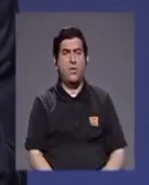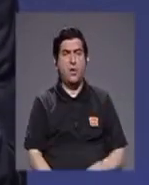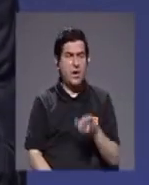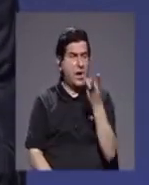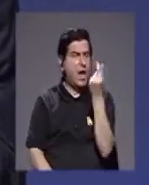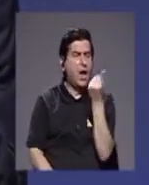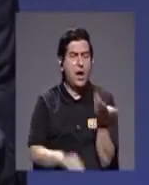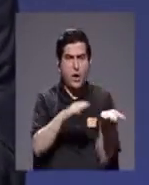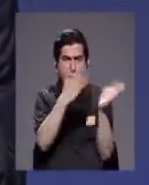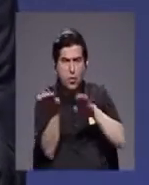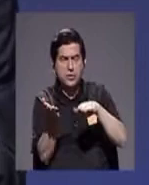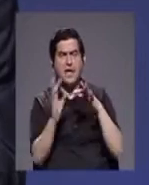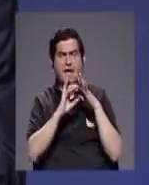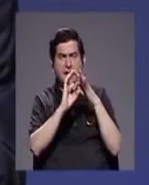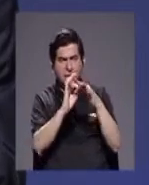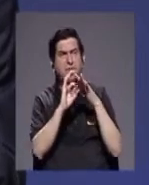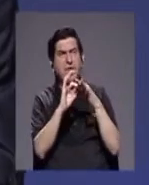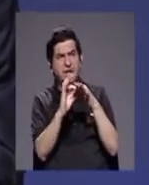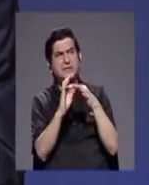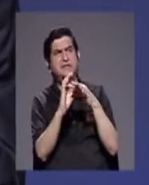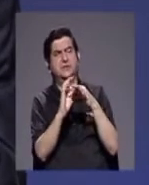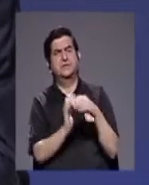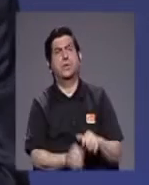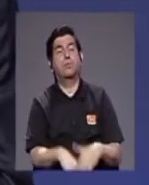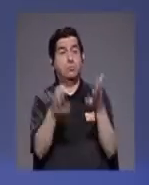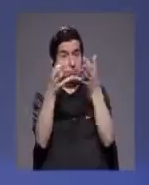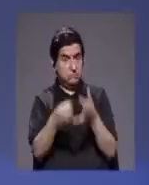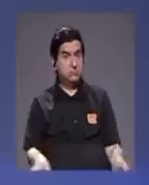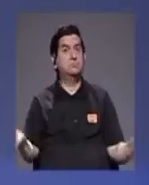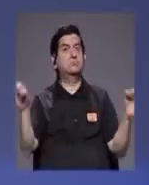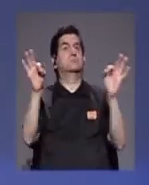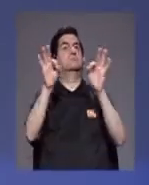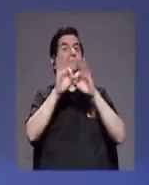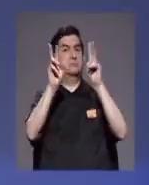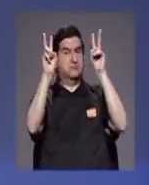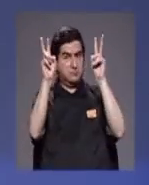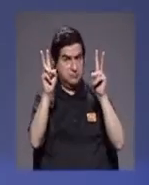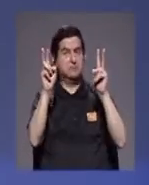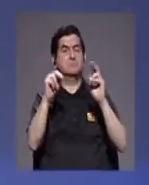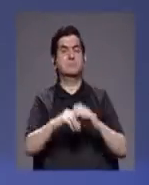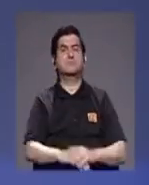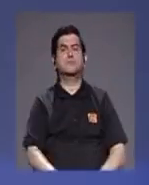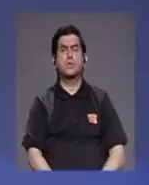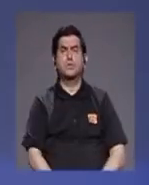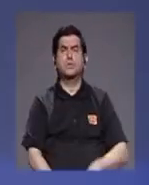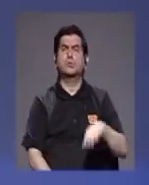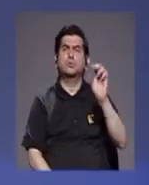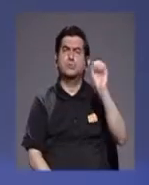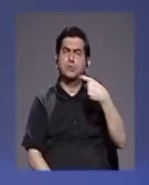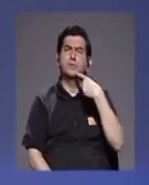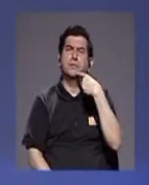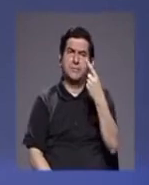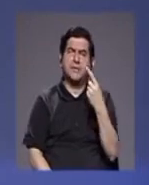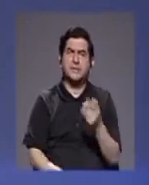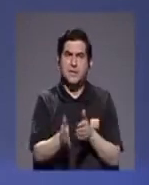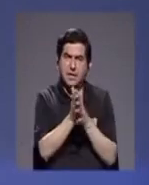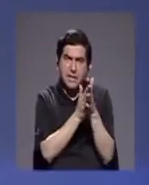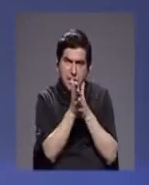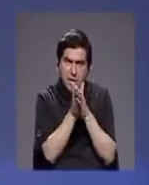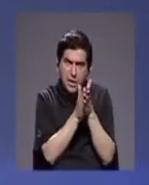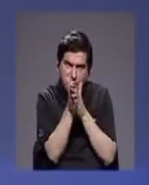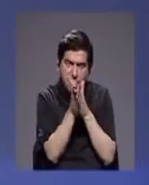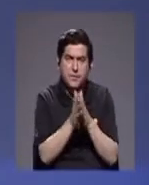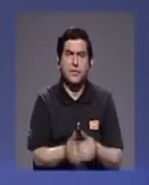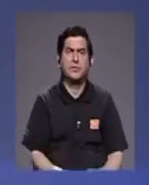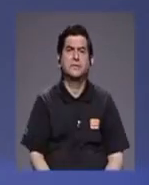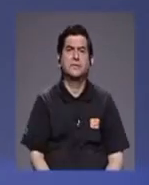muertes, nos da una relación de, bueno, ve qué importantes son estos temas. Sí, para decirlo, y aprovecho,